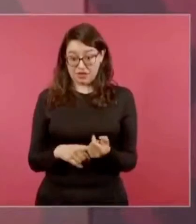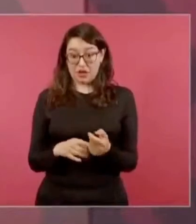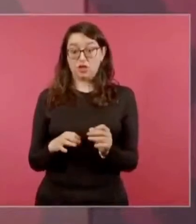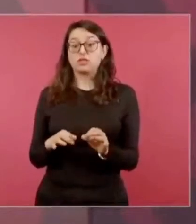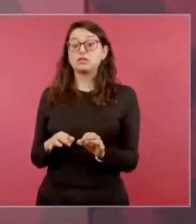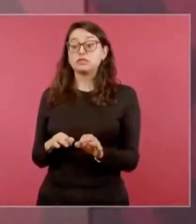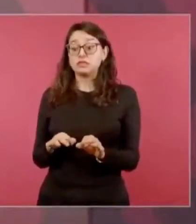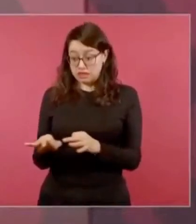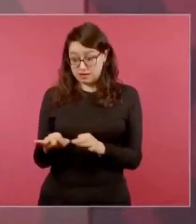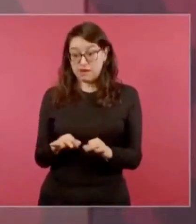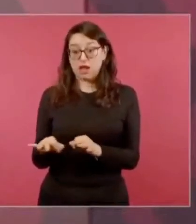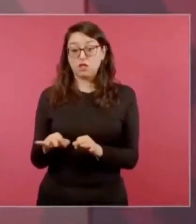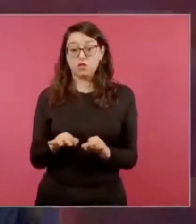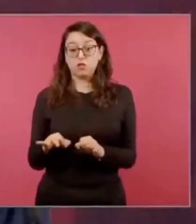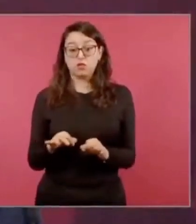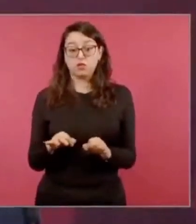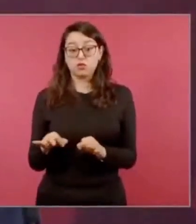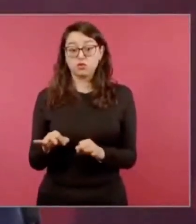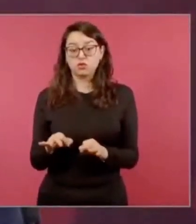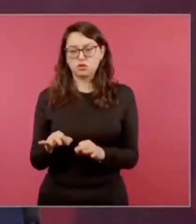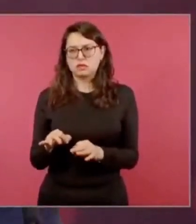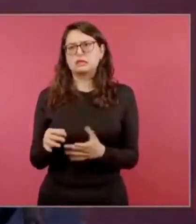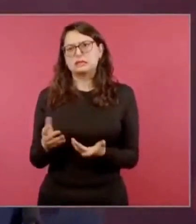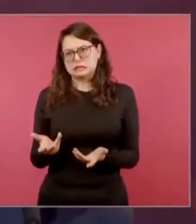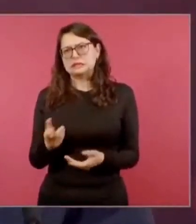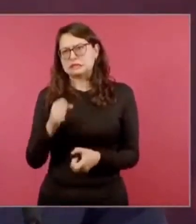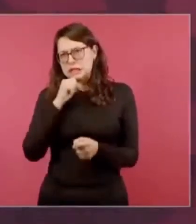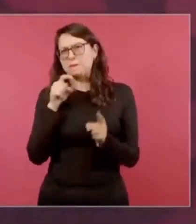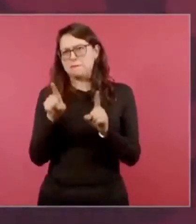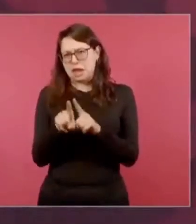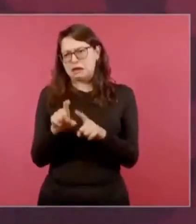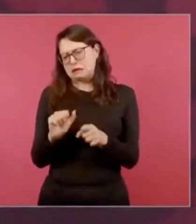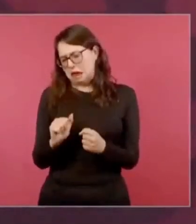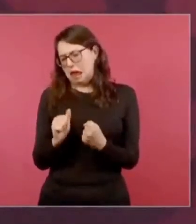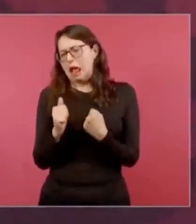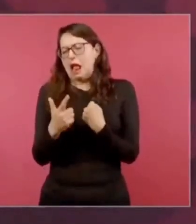también. Con él se logra